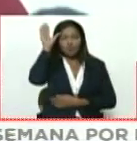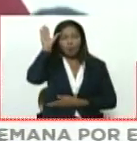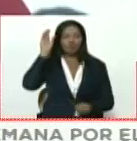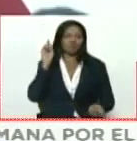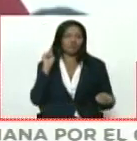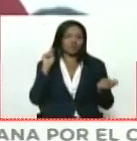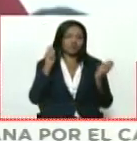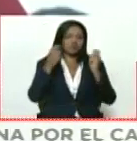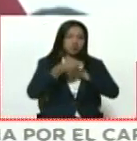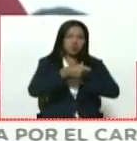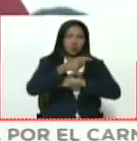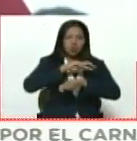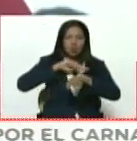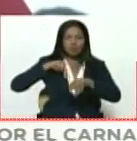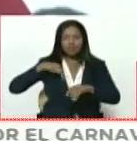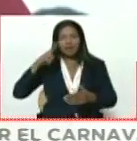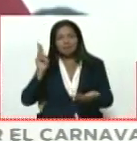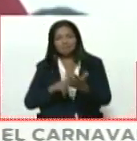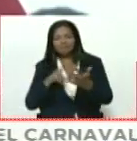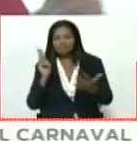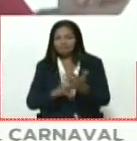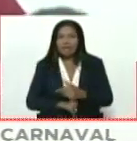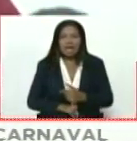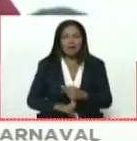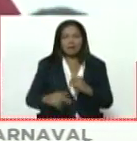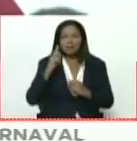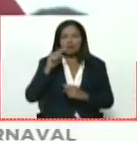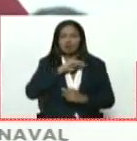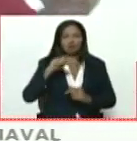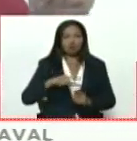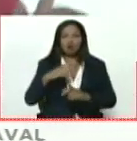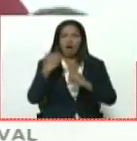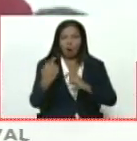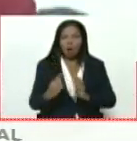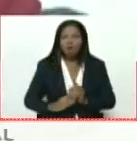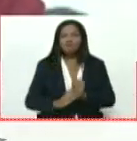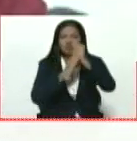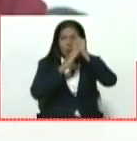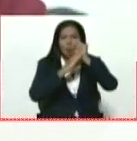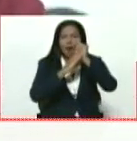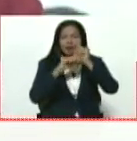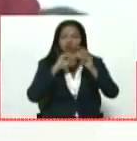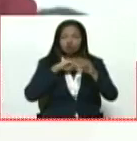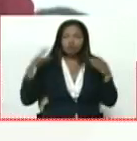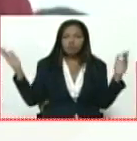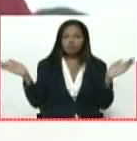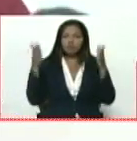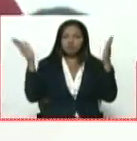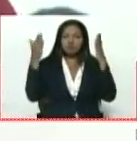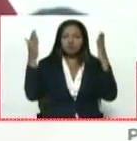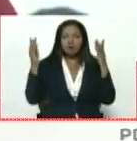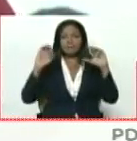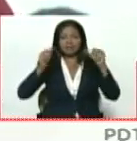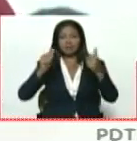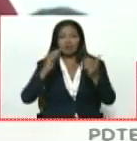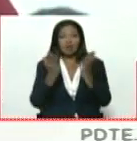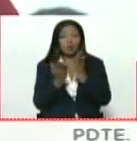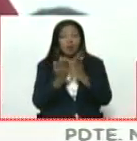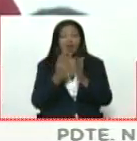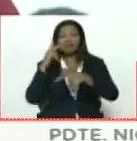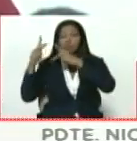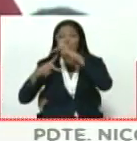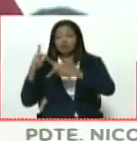transformar nuestras realidades y darnos papel protagónico. Y que hoy, en el lanzamiento de nuestra escuela, presidente, nosotros